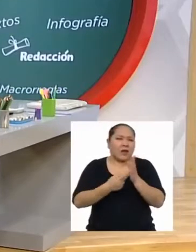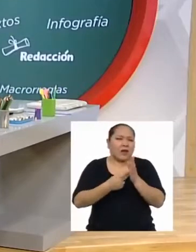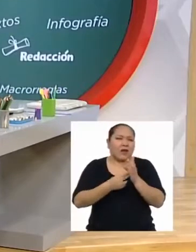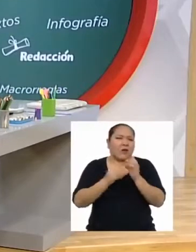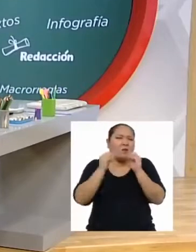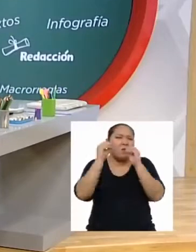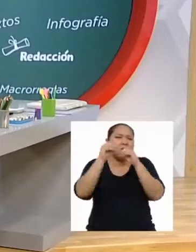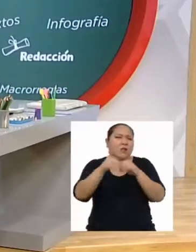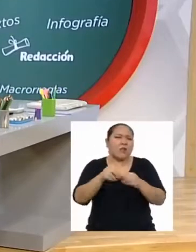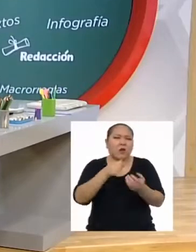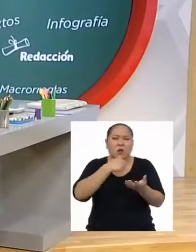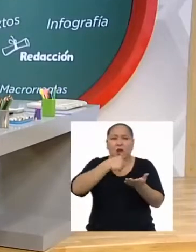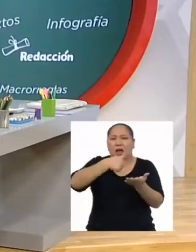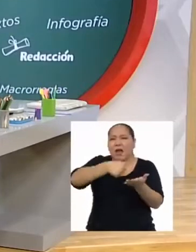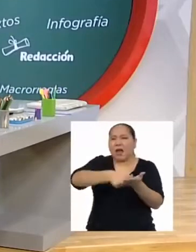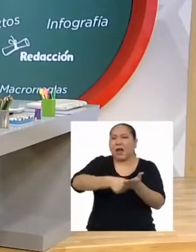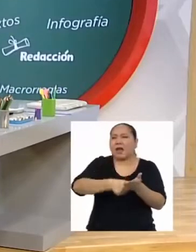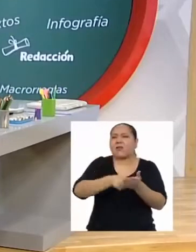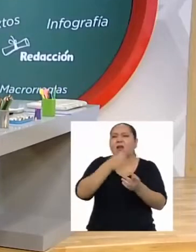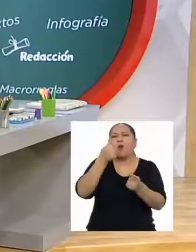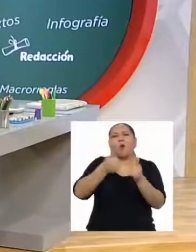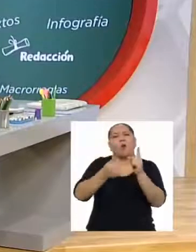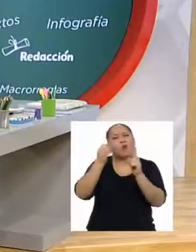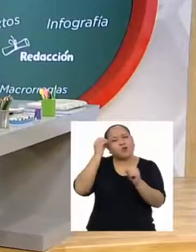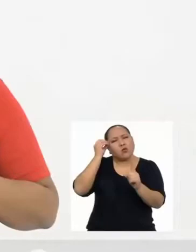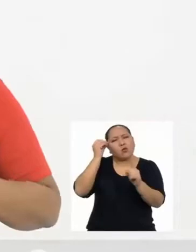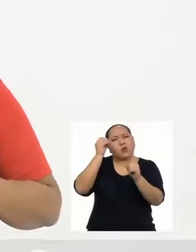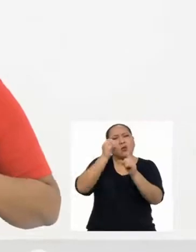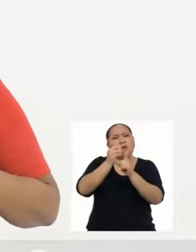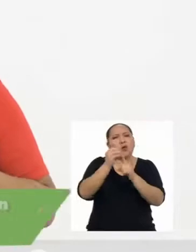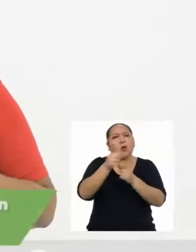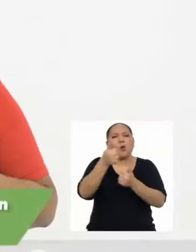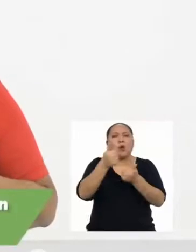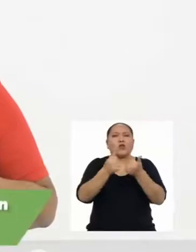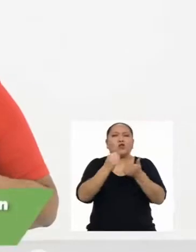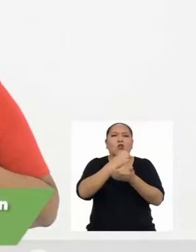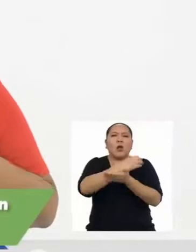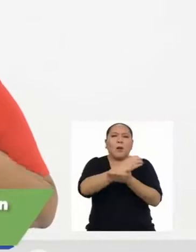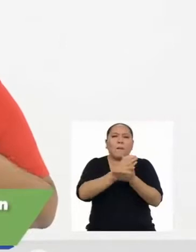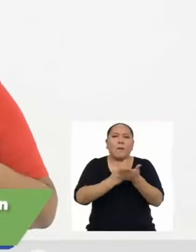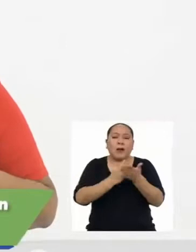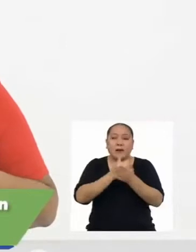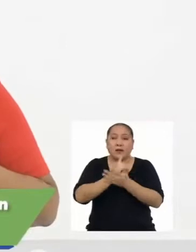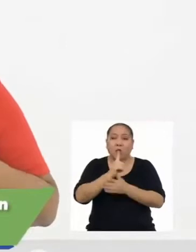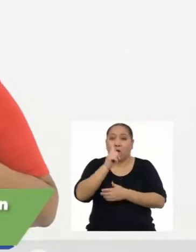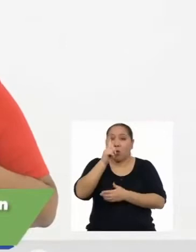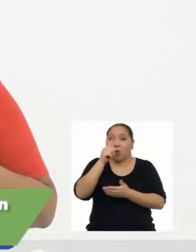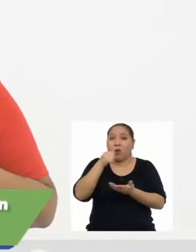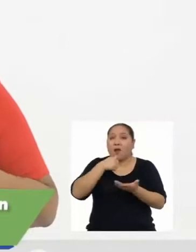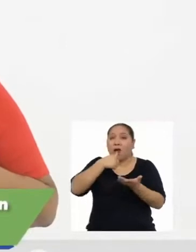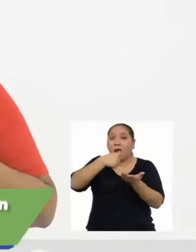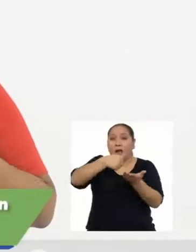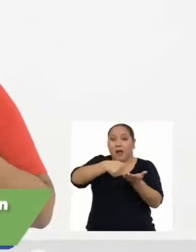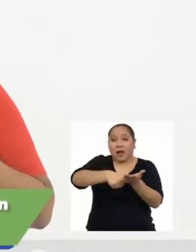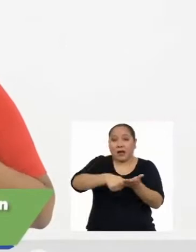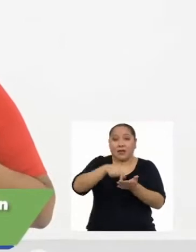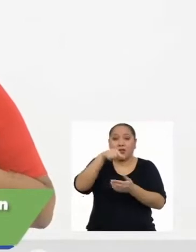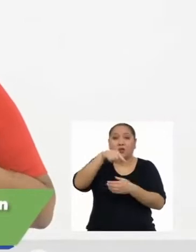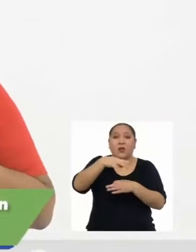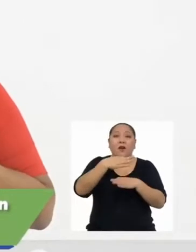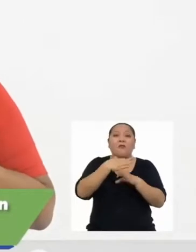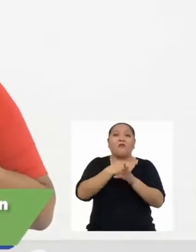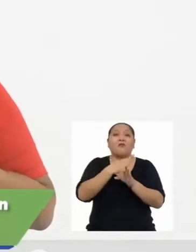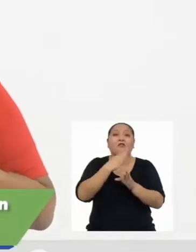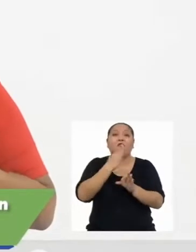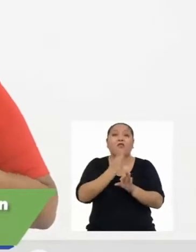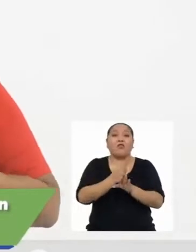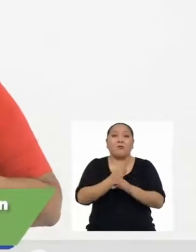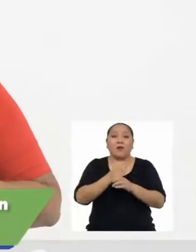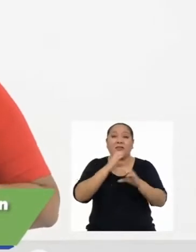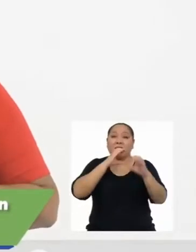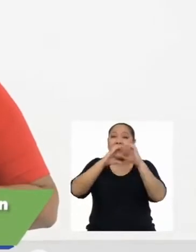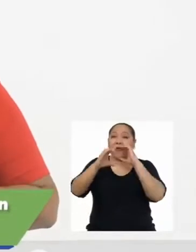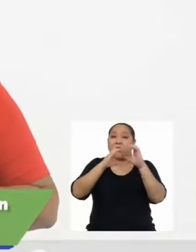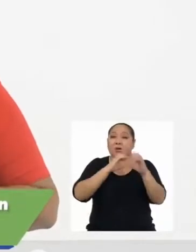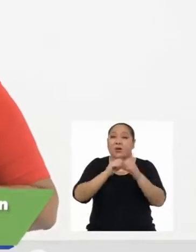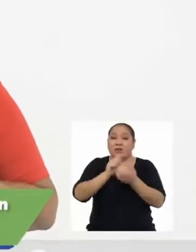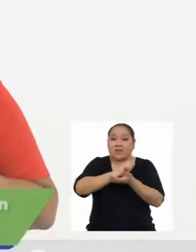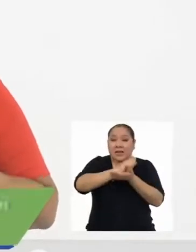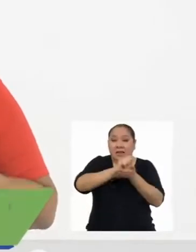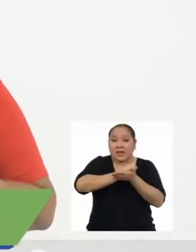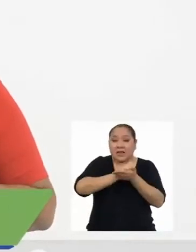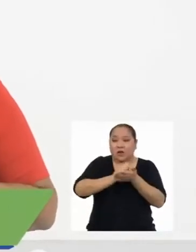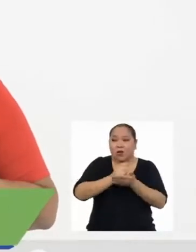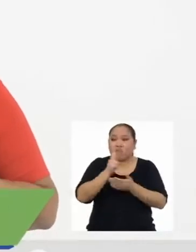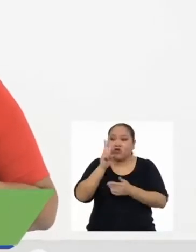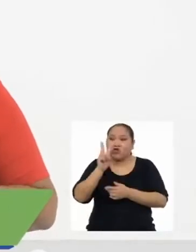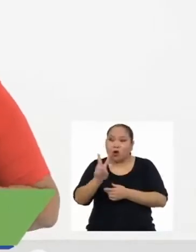su propósito? ¿Qué partes tiene? Una carta es un medio de comunicación escrito entre 2 o más